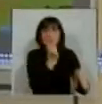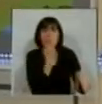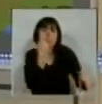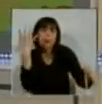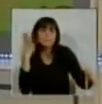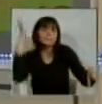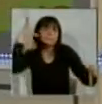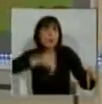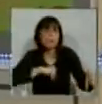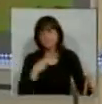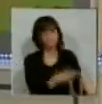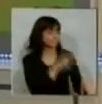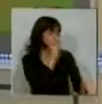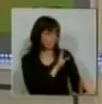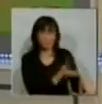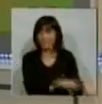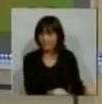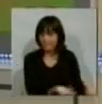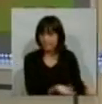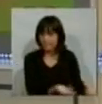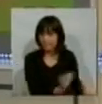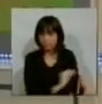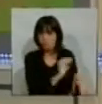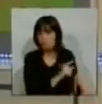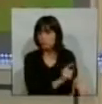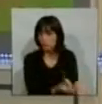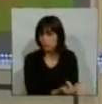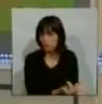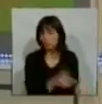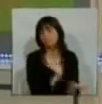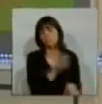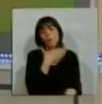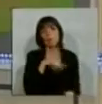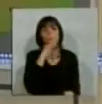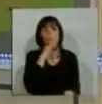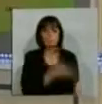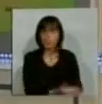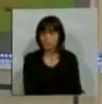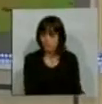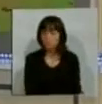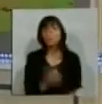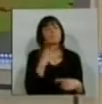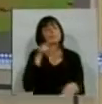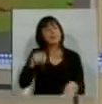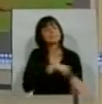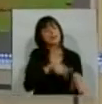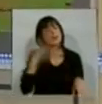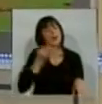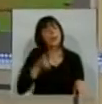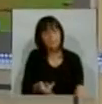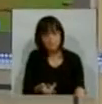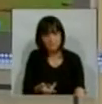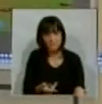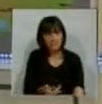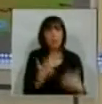cargarlo y no te sirve para nada el reloj inteligente. Viene a ser un reloj bobo. Este reloj prototipo de Sony lo que promete